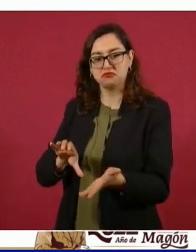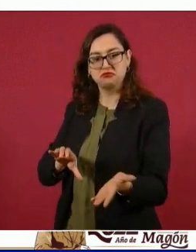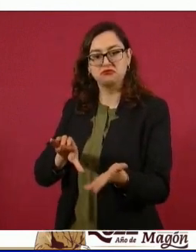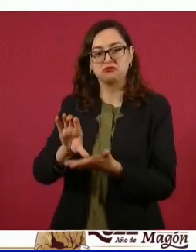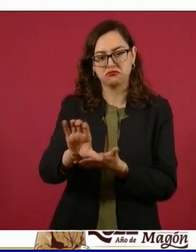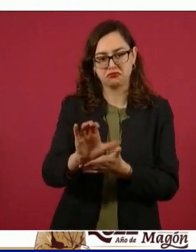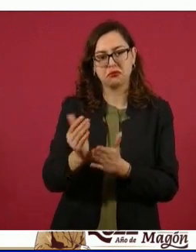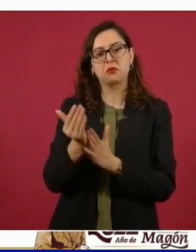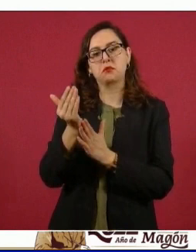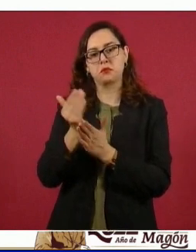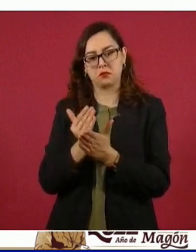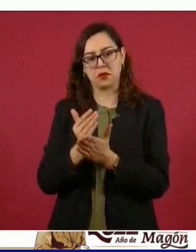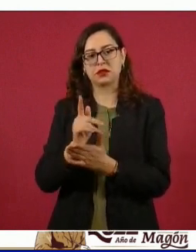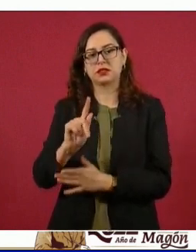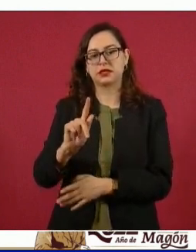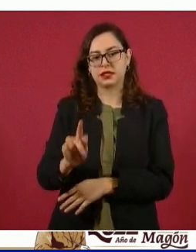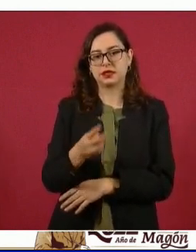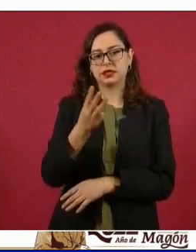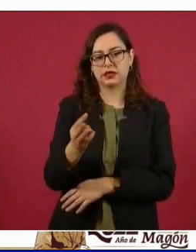73.3% para la gasolina regular,